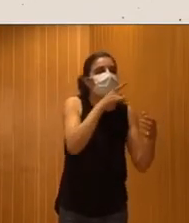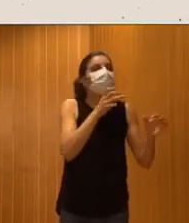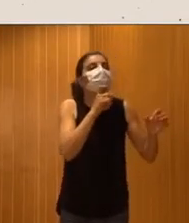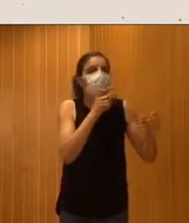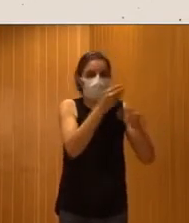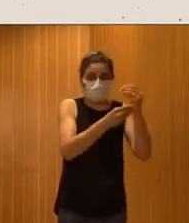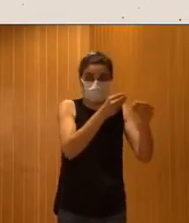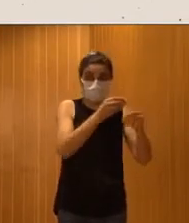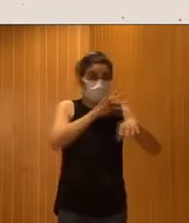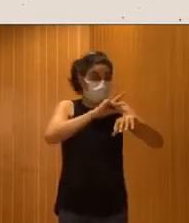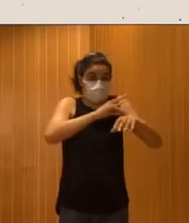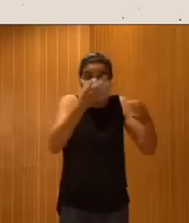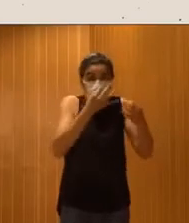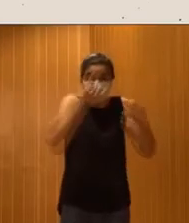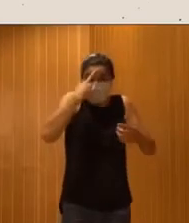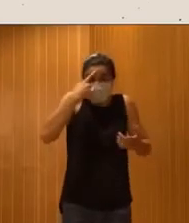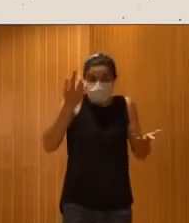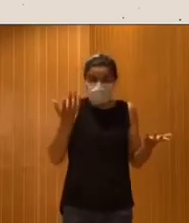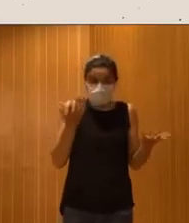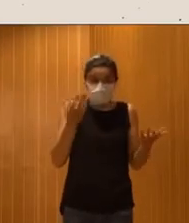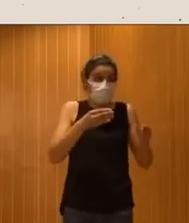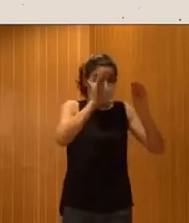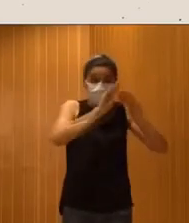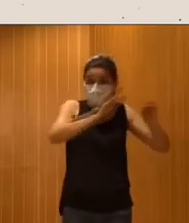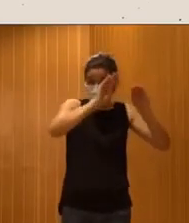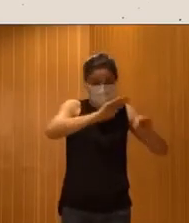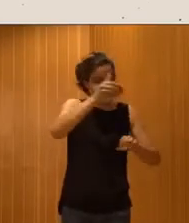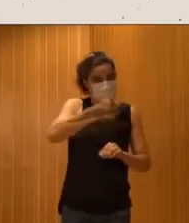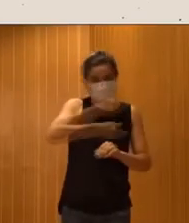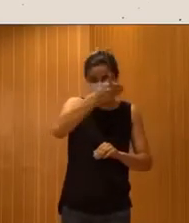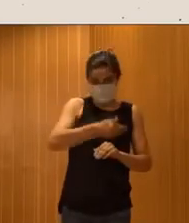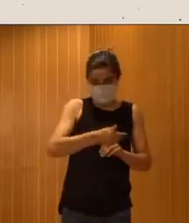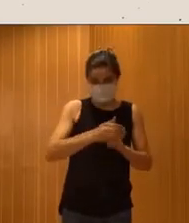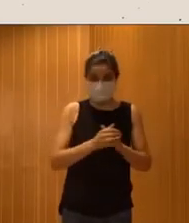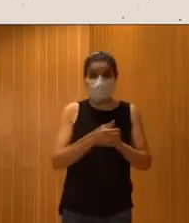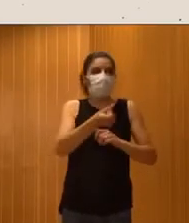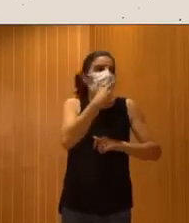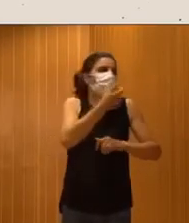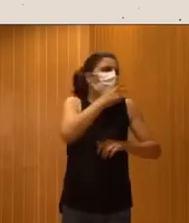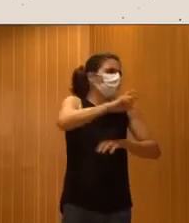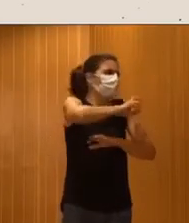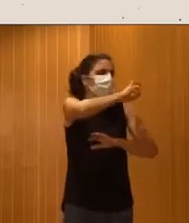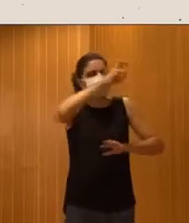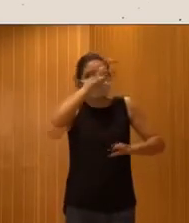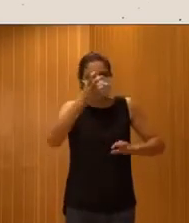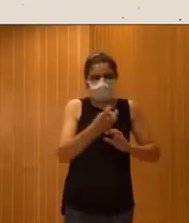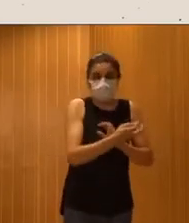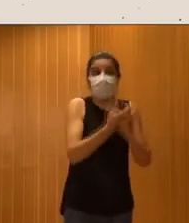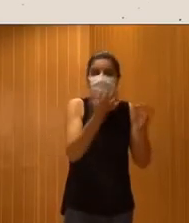en la práctica lo limitas a unos cuantos fármacos. Pero bueno, te tienes que saber un montón de fármacos, mucha